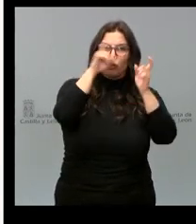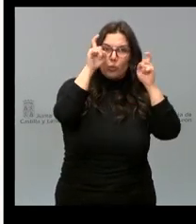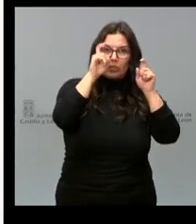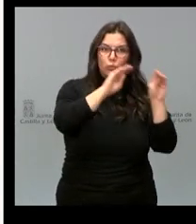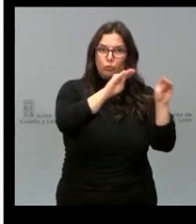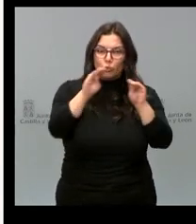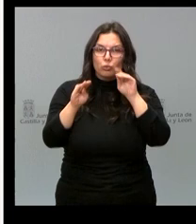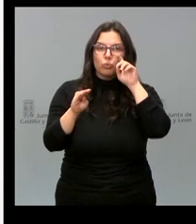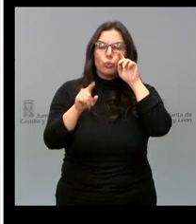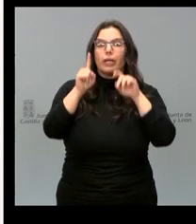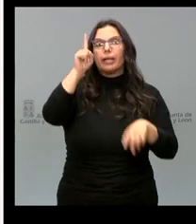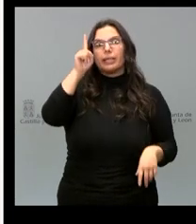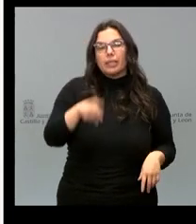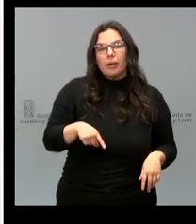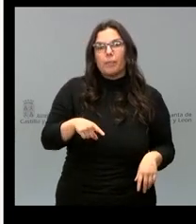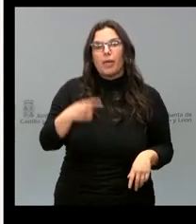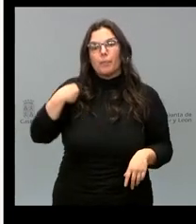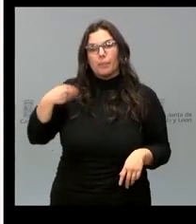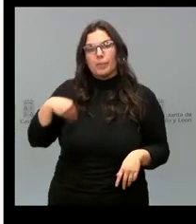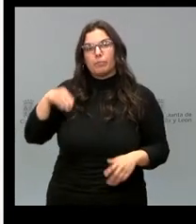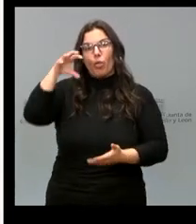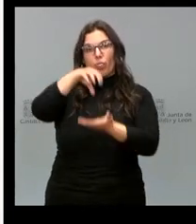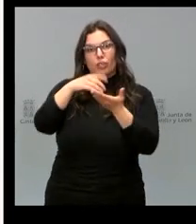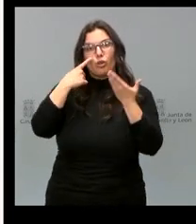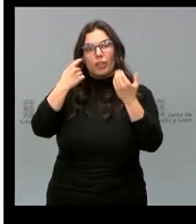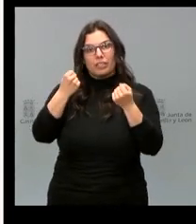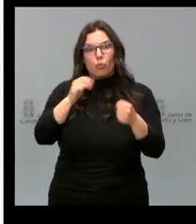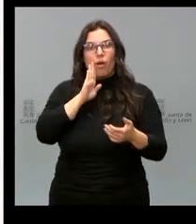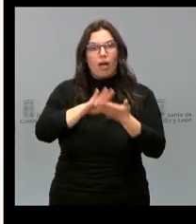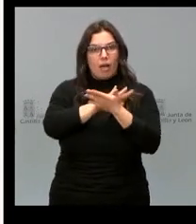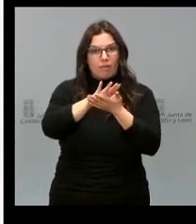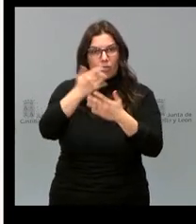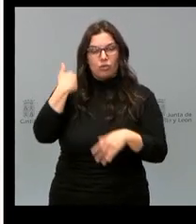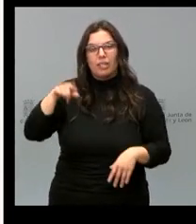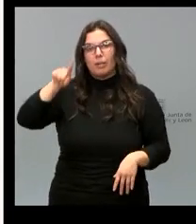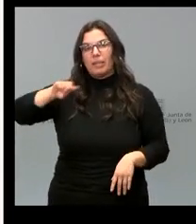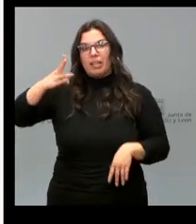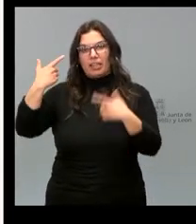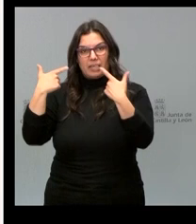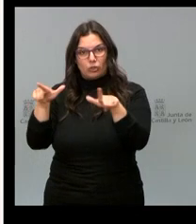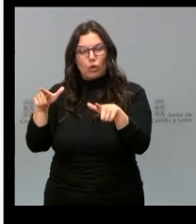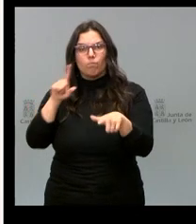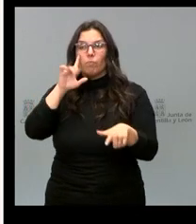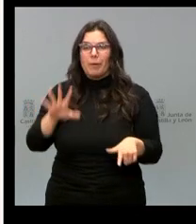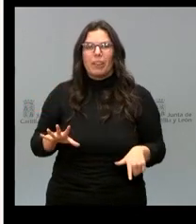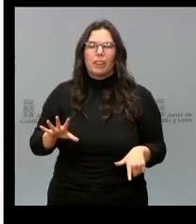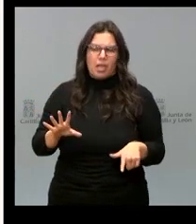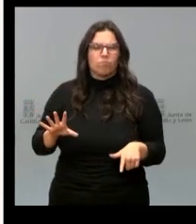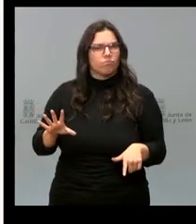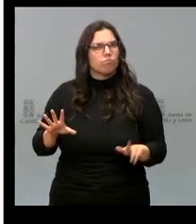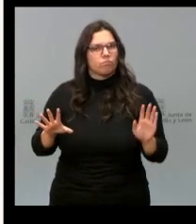educativos, también en la propia atención primaria que se ha mencionado, en el tercer sector. Me parece